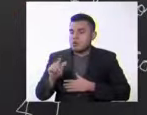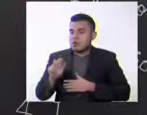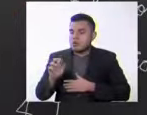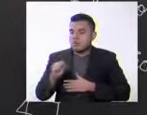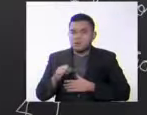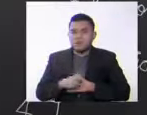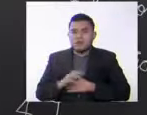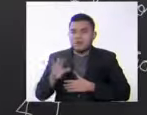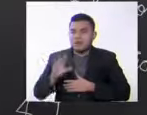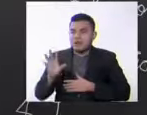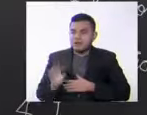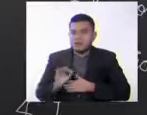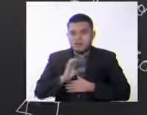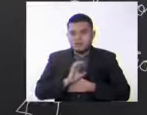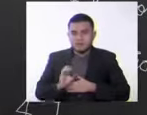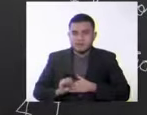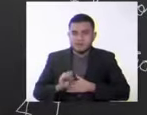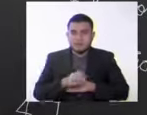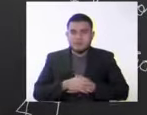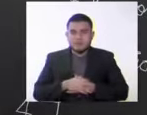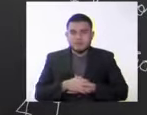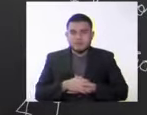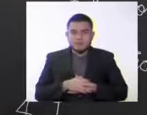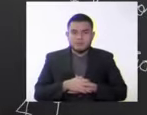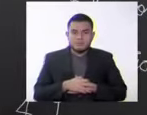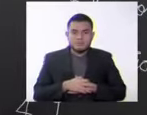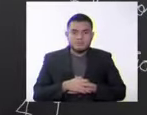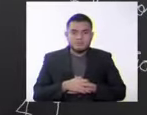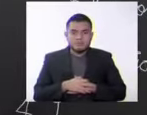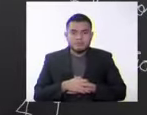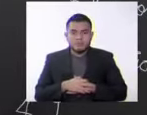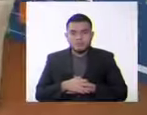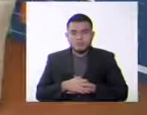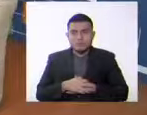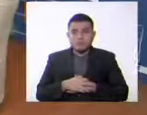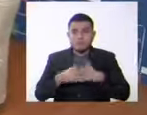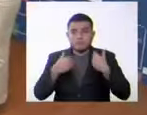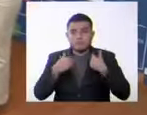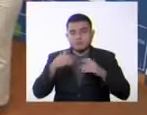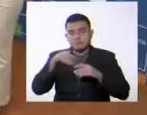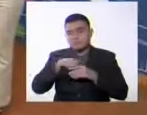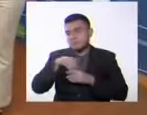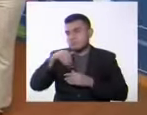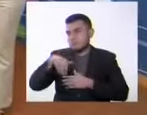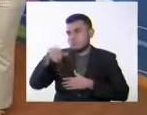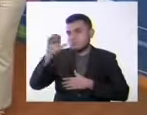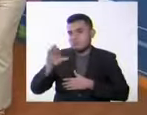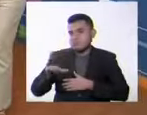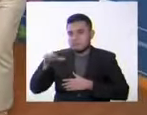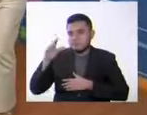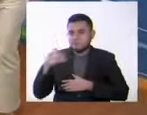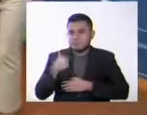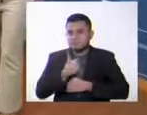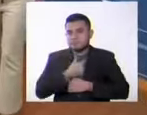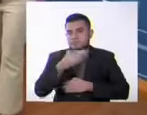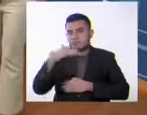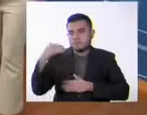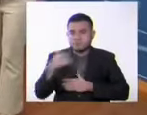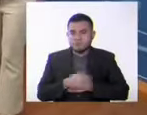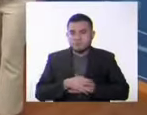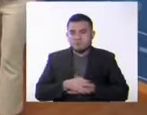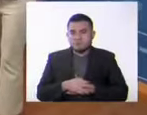artistas salvadoreños, ¿no? Entonces eso es... Sí, hemos tenido, por ejemplo, pintores en nuestro país con